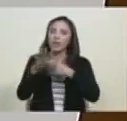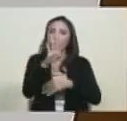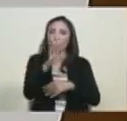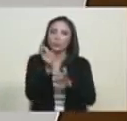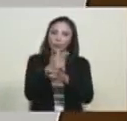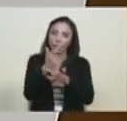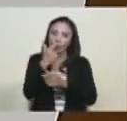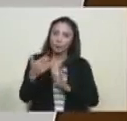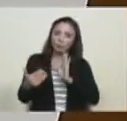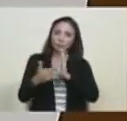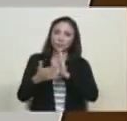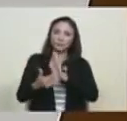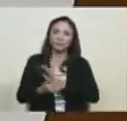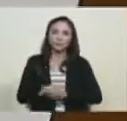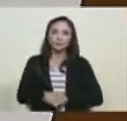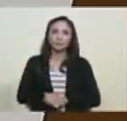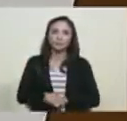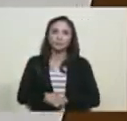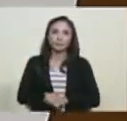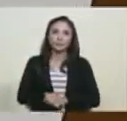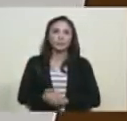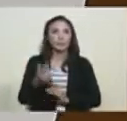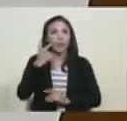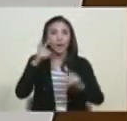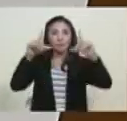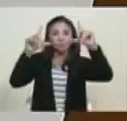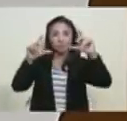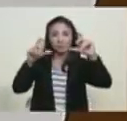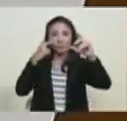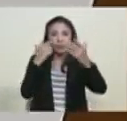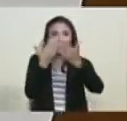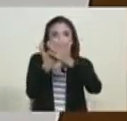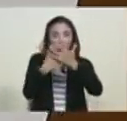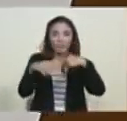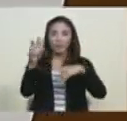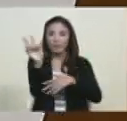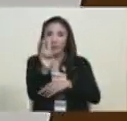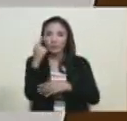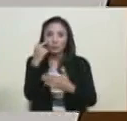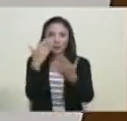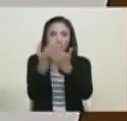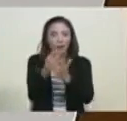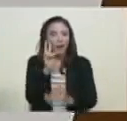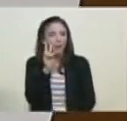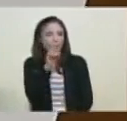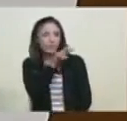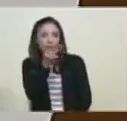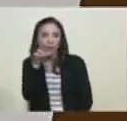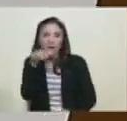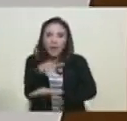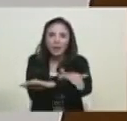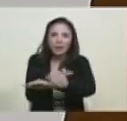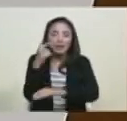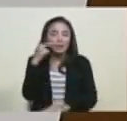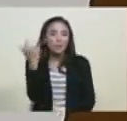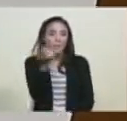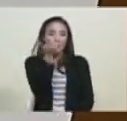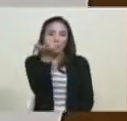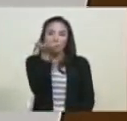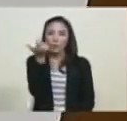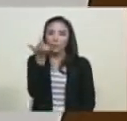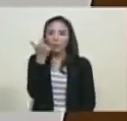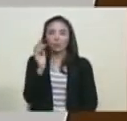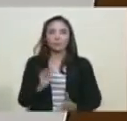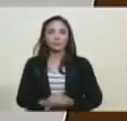de agosto. Acerca la cámara para que los venezolanos, donde lo vean, lo estamos buscando activamente. Hay